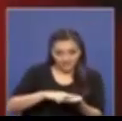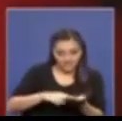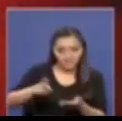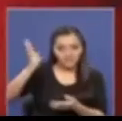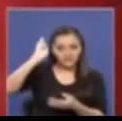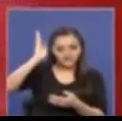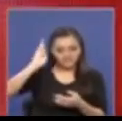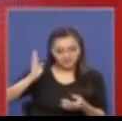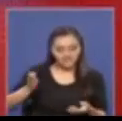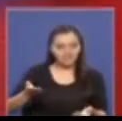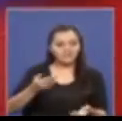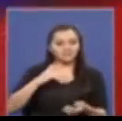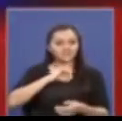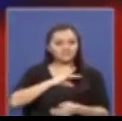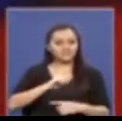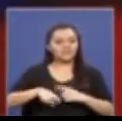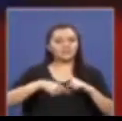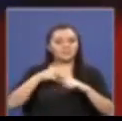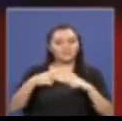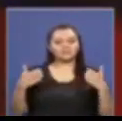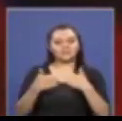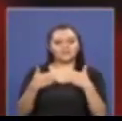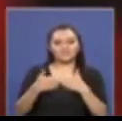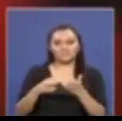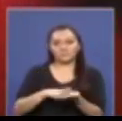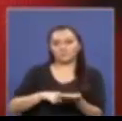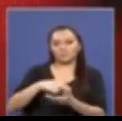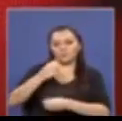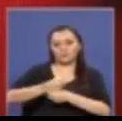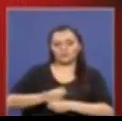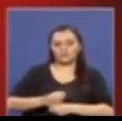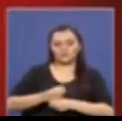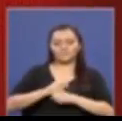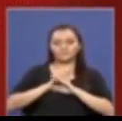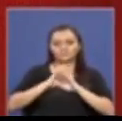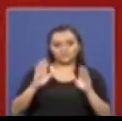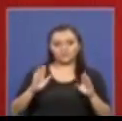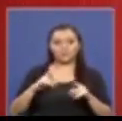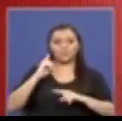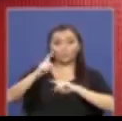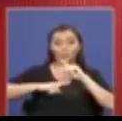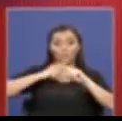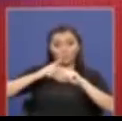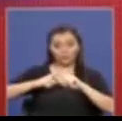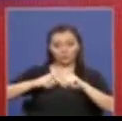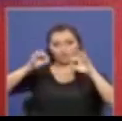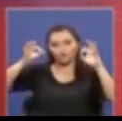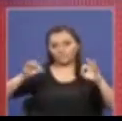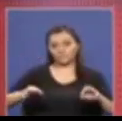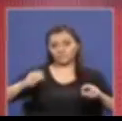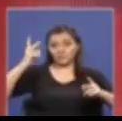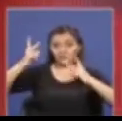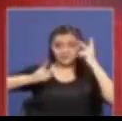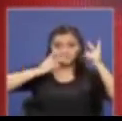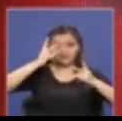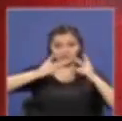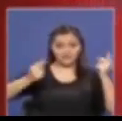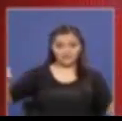agradable. Luego fuimos a la reunión de nuestro equipo de trabajo. Miren, normalmente en las visitas de Estado, oficiales más que de